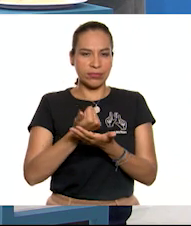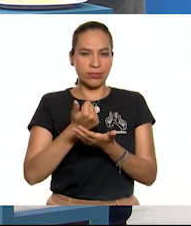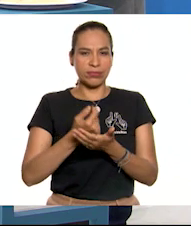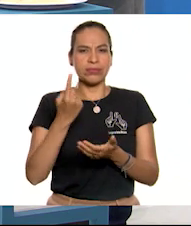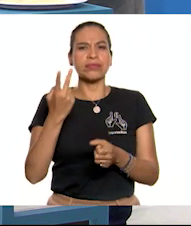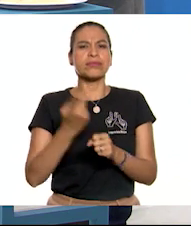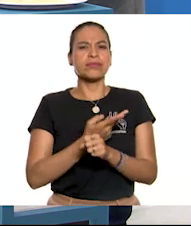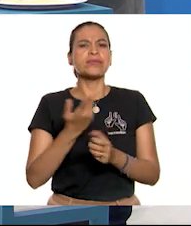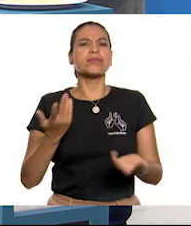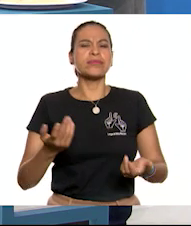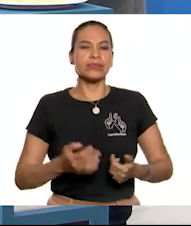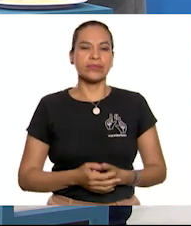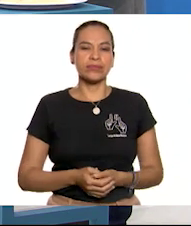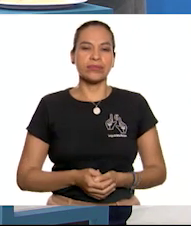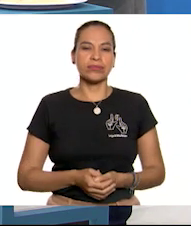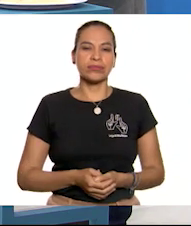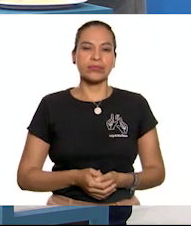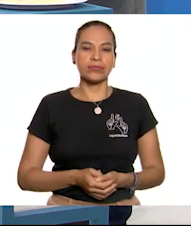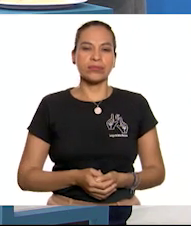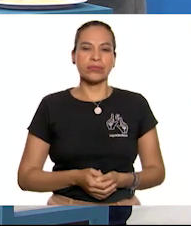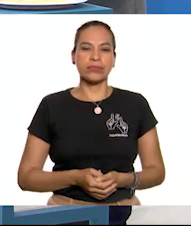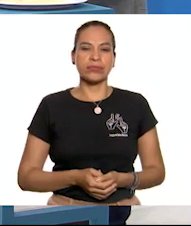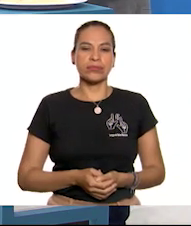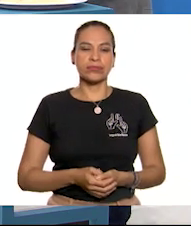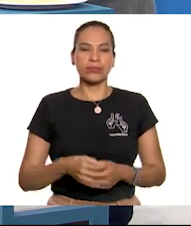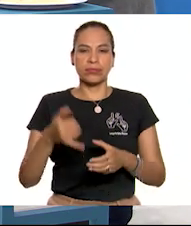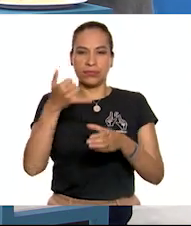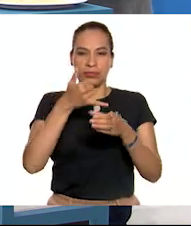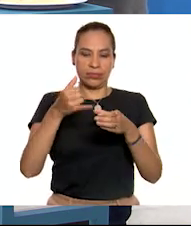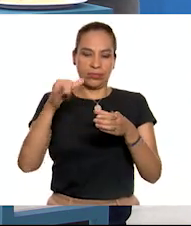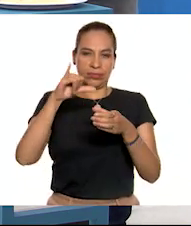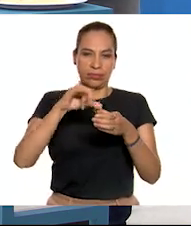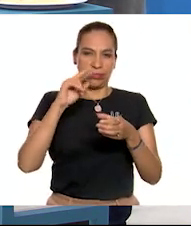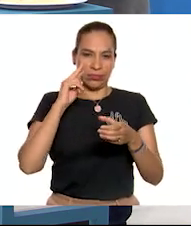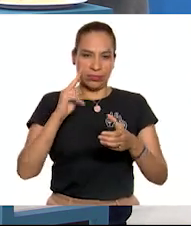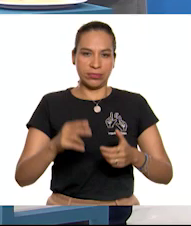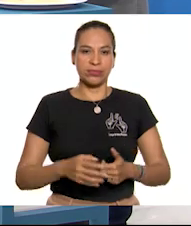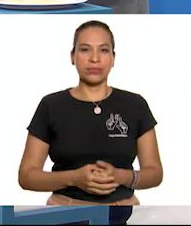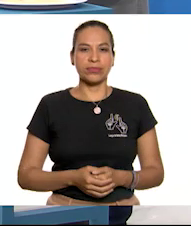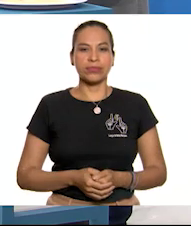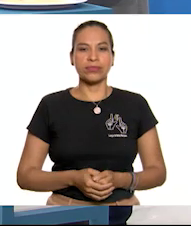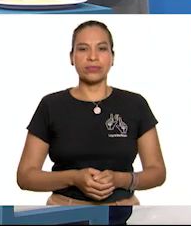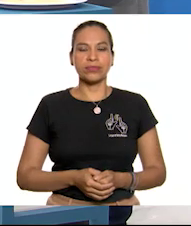es lo que pasa. Muy bien. Metimos el aceite.